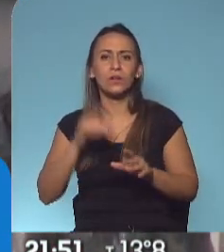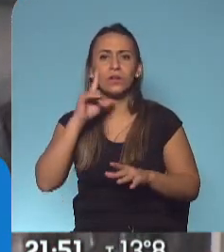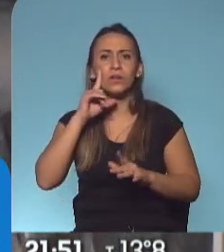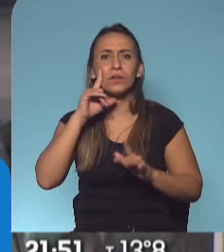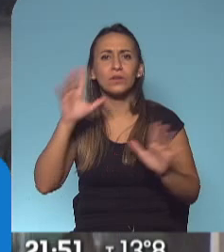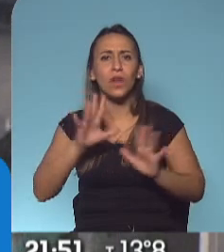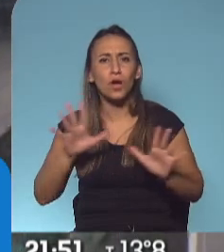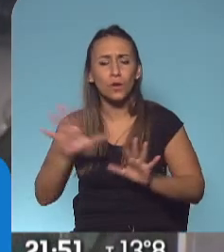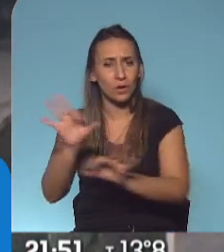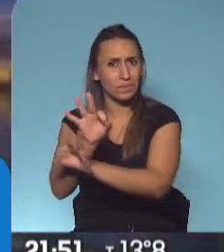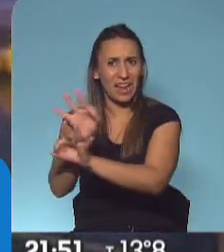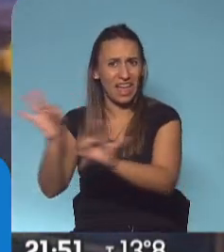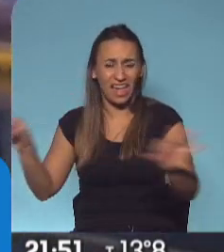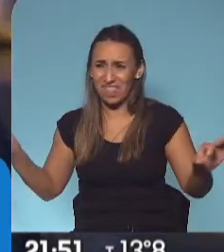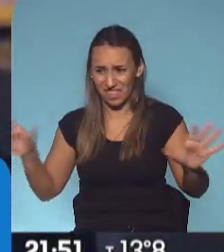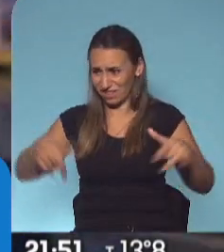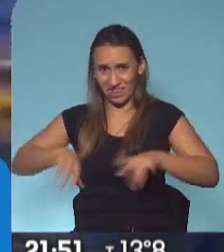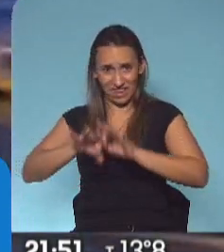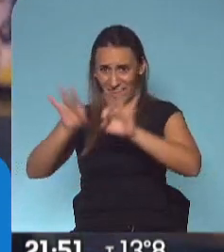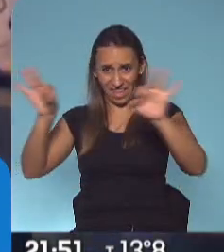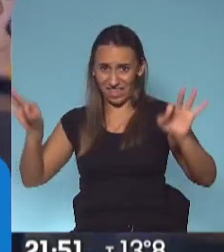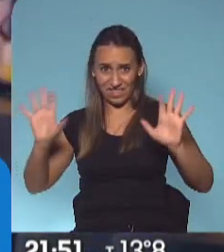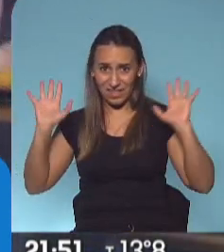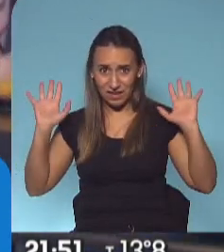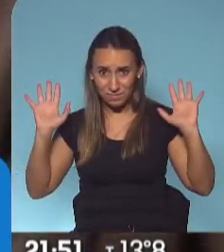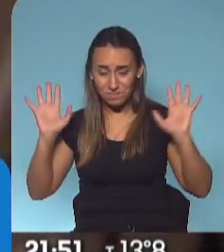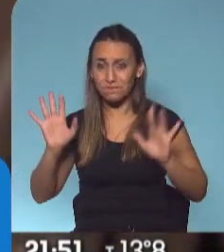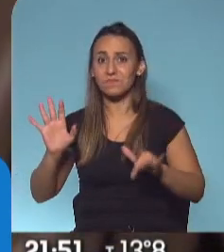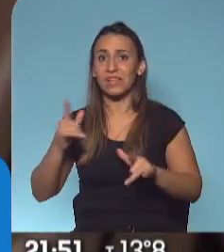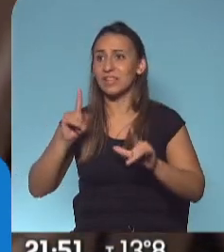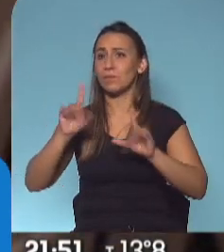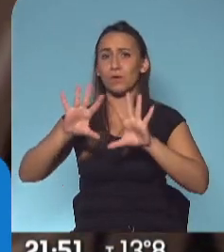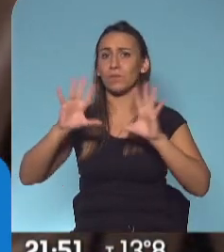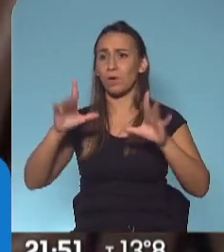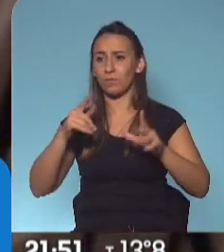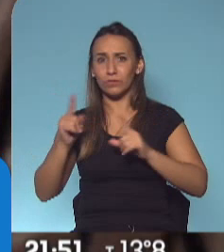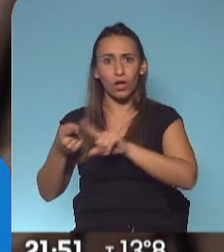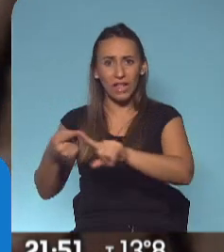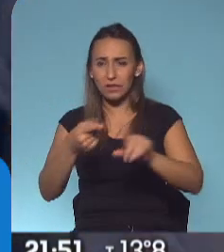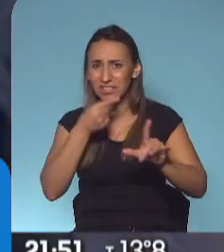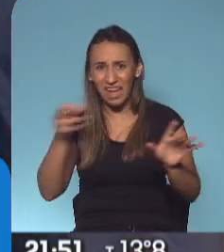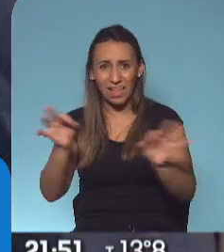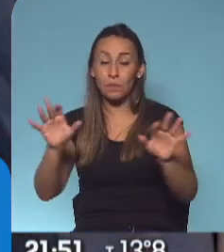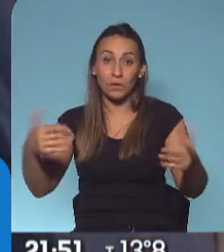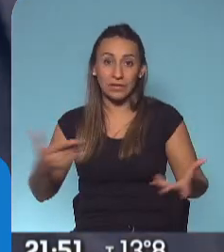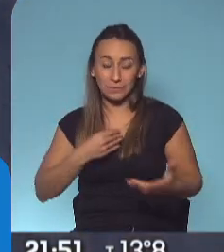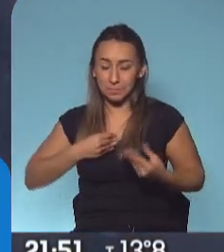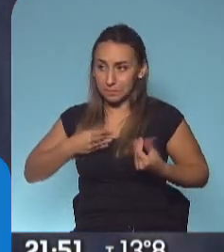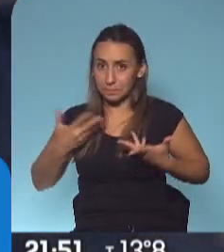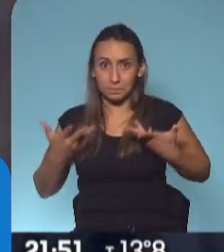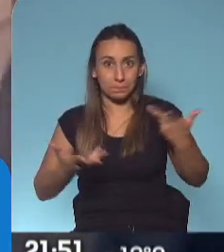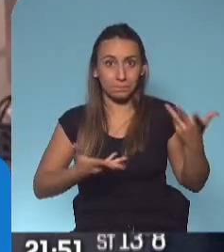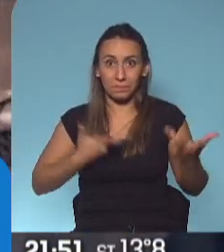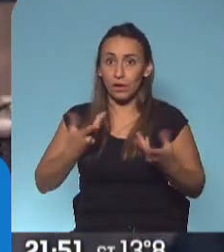tenga coronavirus de mi familia, claro, y el mundo de mi relación. Por eso la incertidumbre suya de no saber dónde